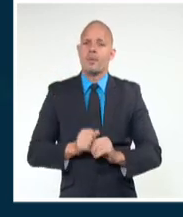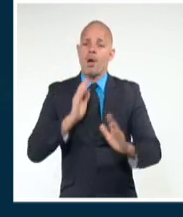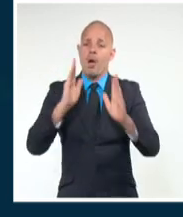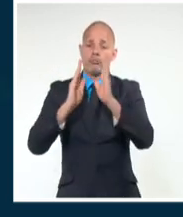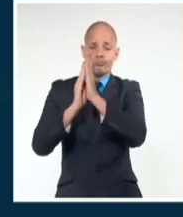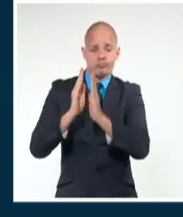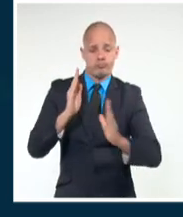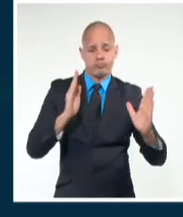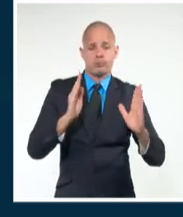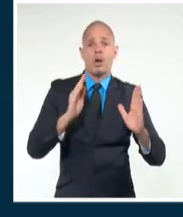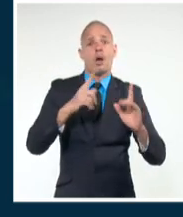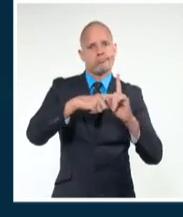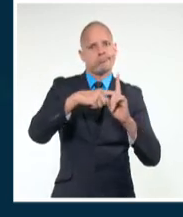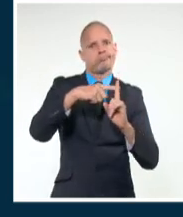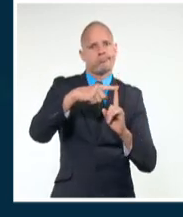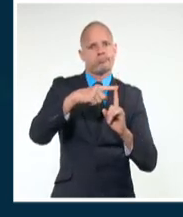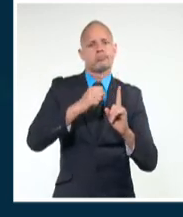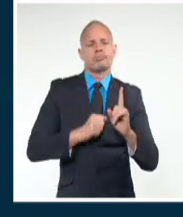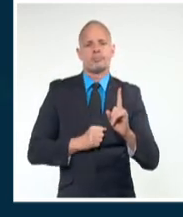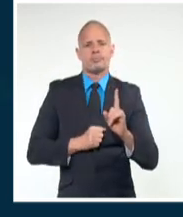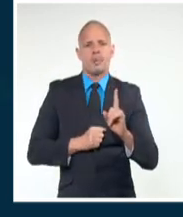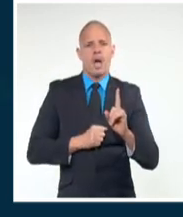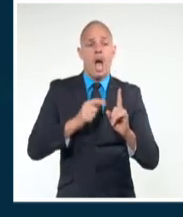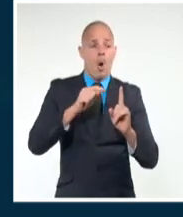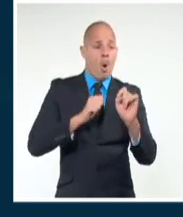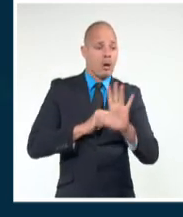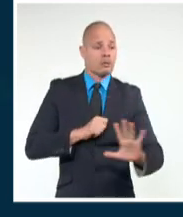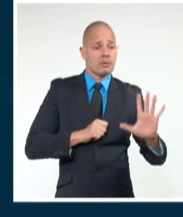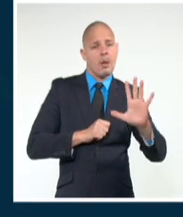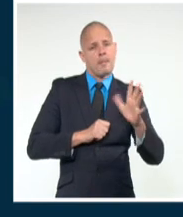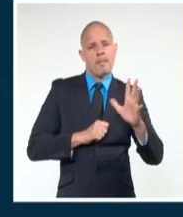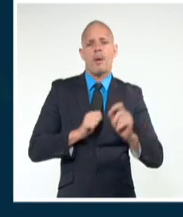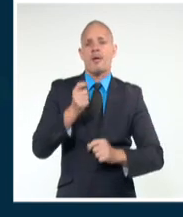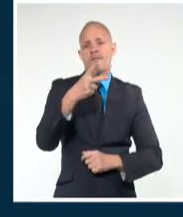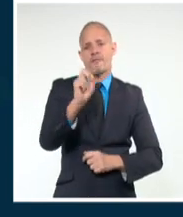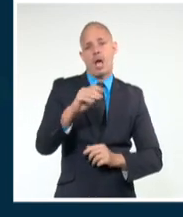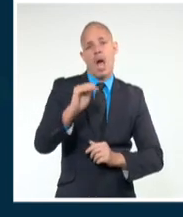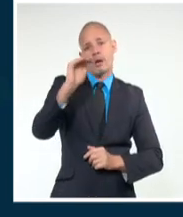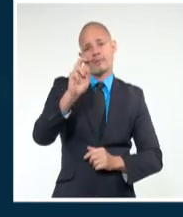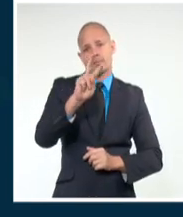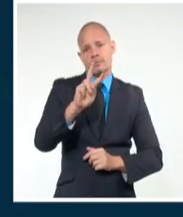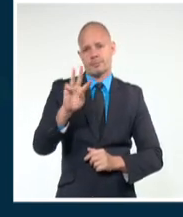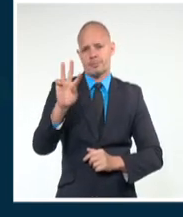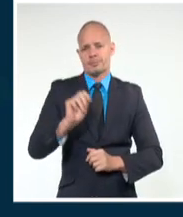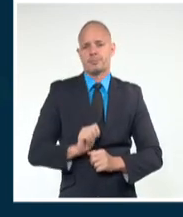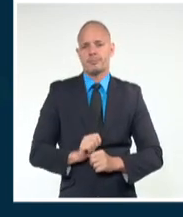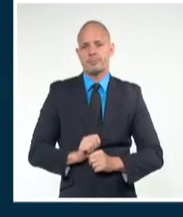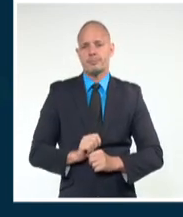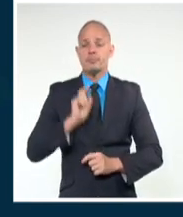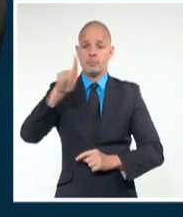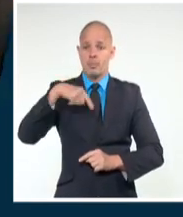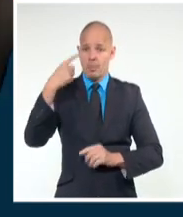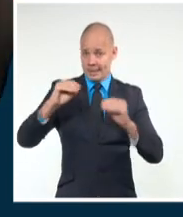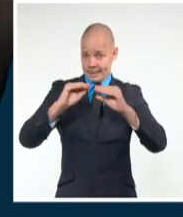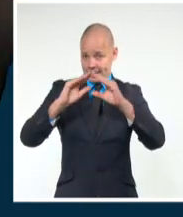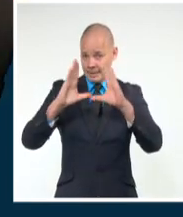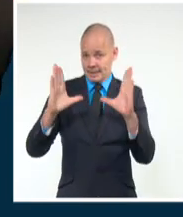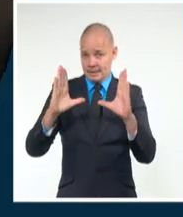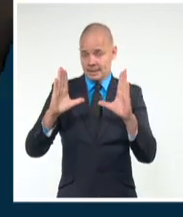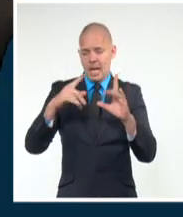y serán superiores en el oriente del país, estarán entre 20 y 20 23 grados Celsius. El día será fresco con